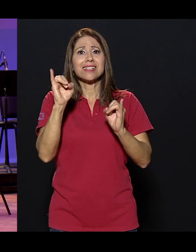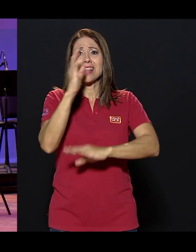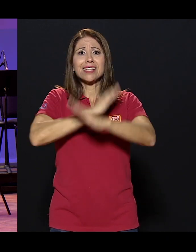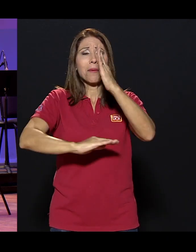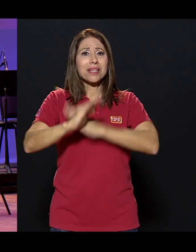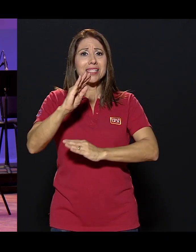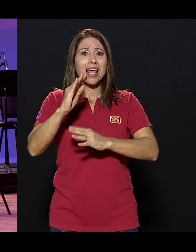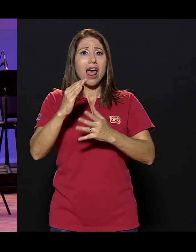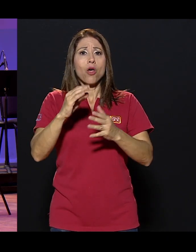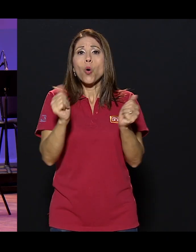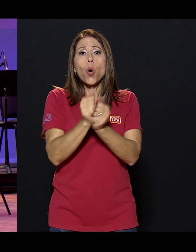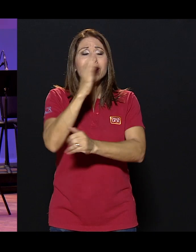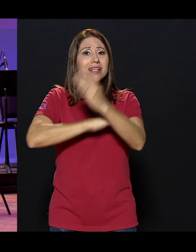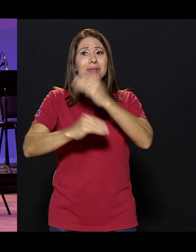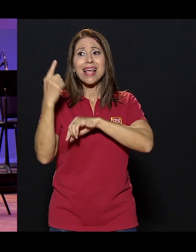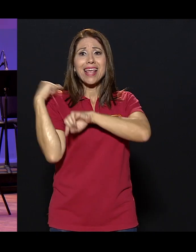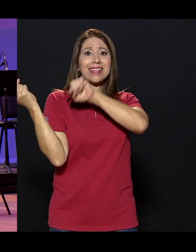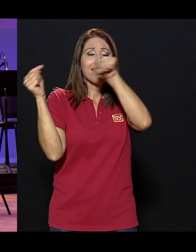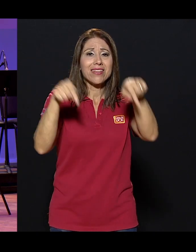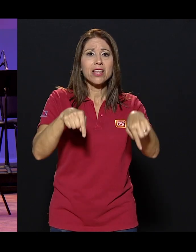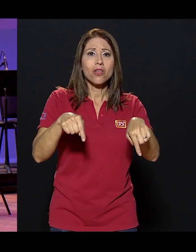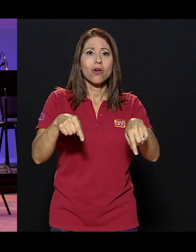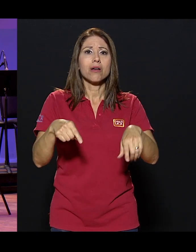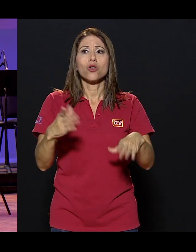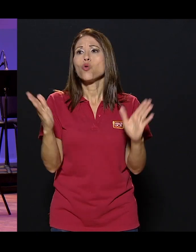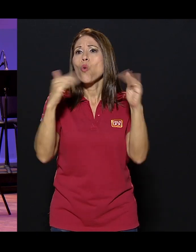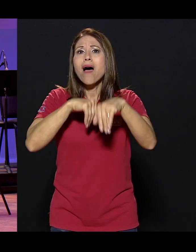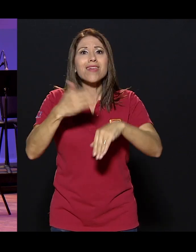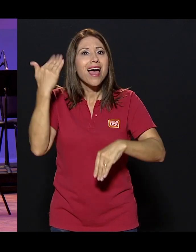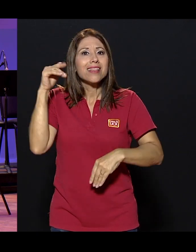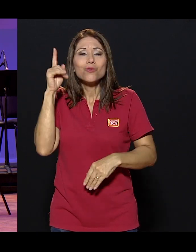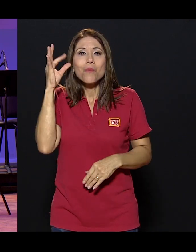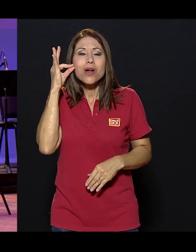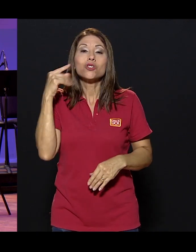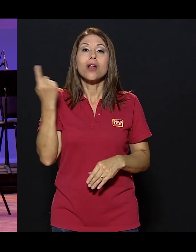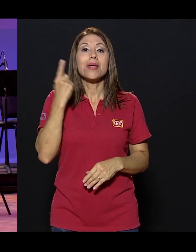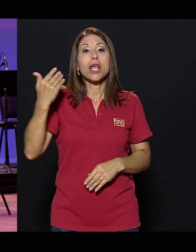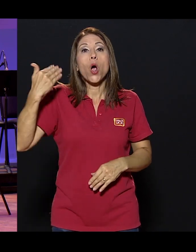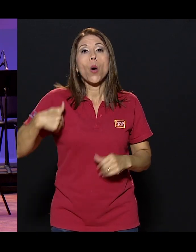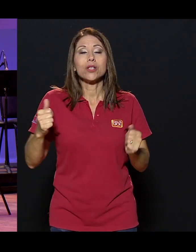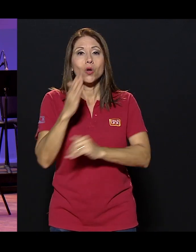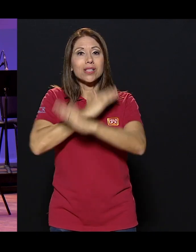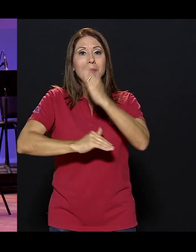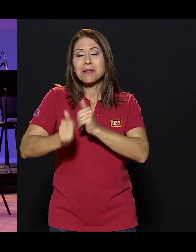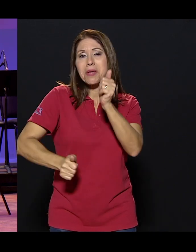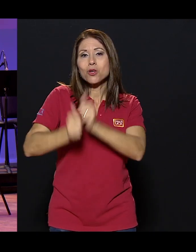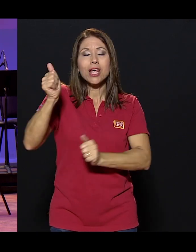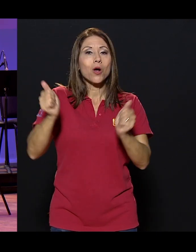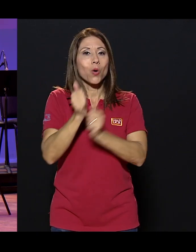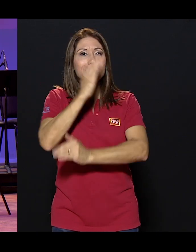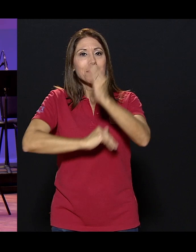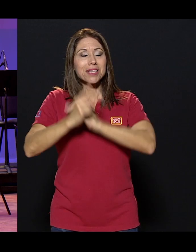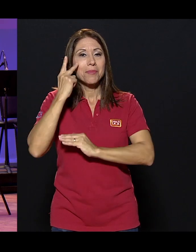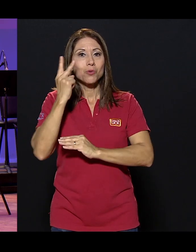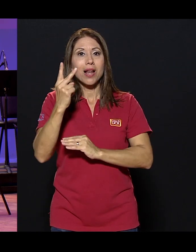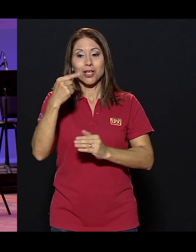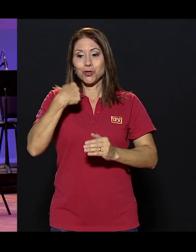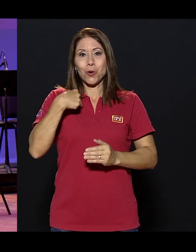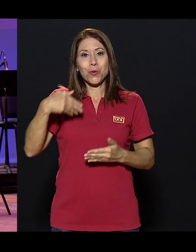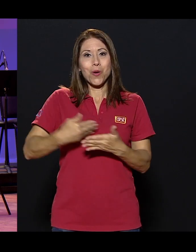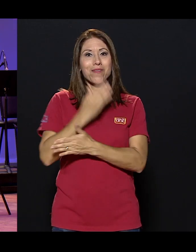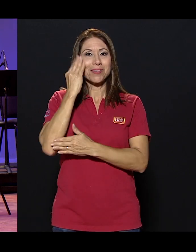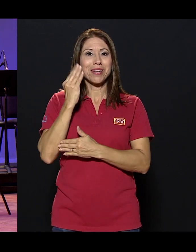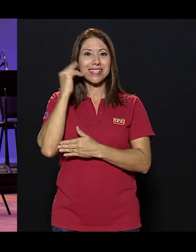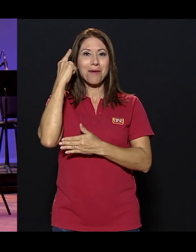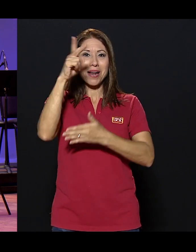sede. No había habido una. Solo habían hombres con discapacidad y la mayoría con discapacidad visual. O sea, yo era una nueva experiencia para